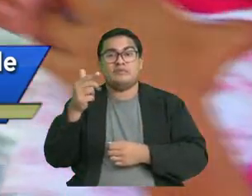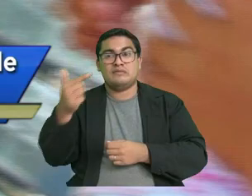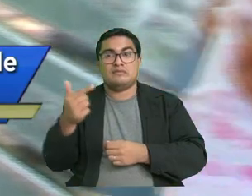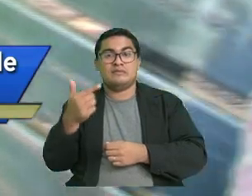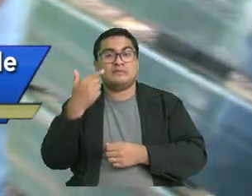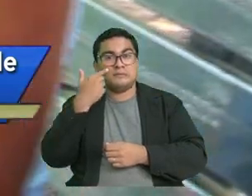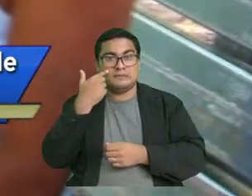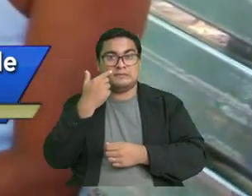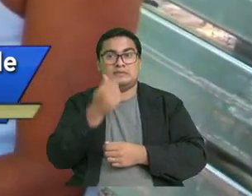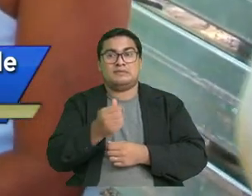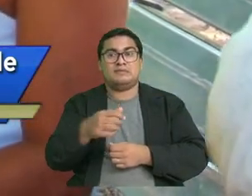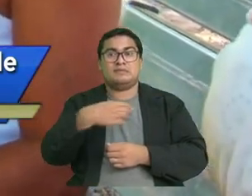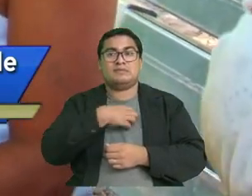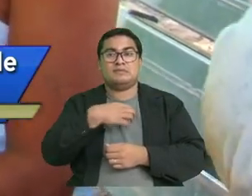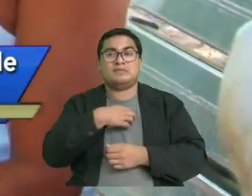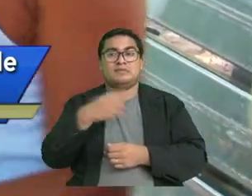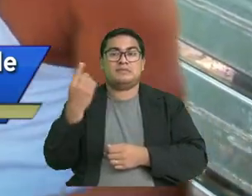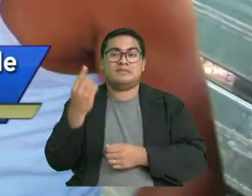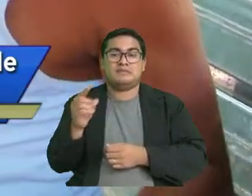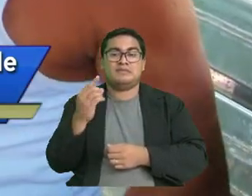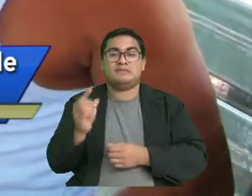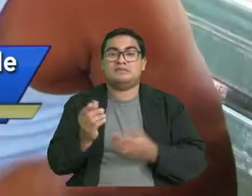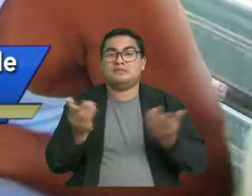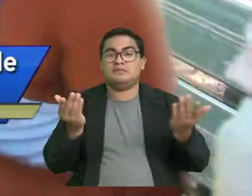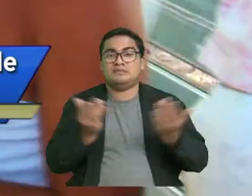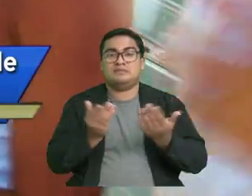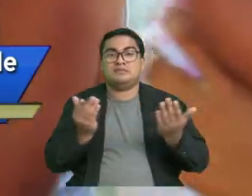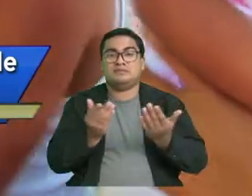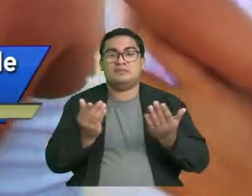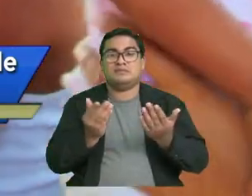a reconocer nuestros derechos y viene